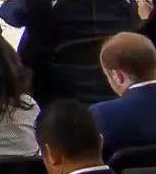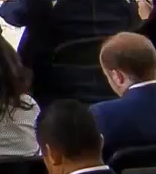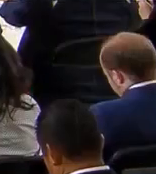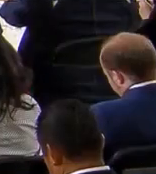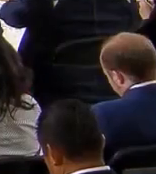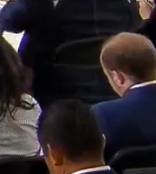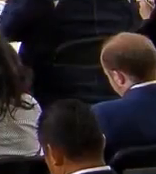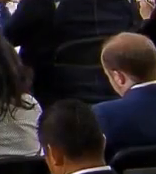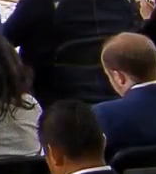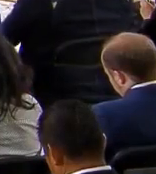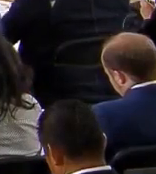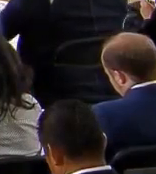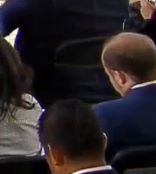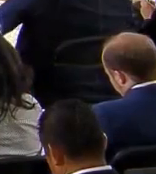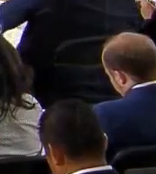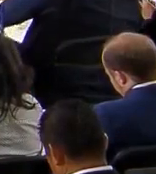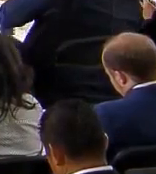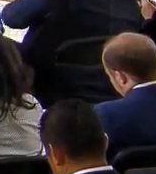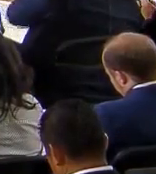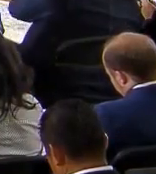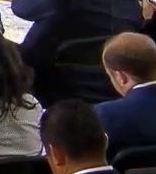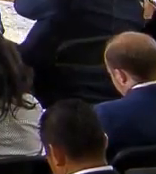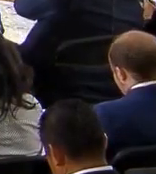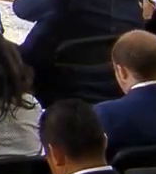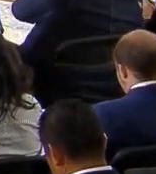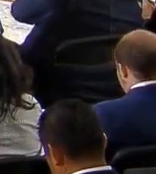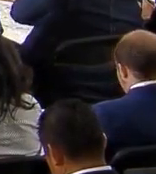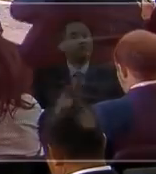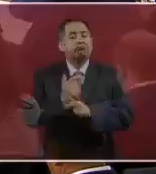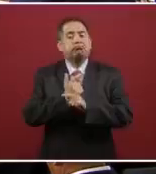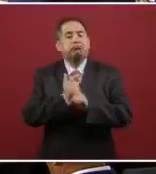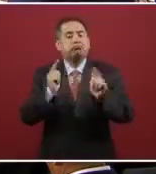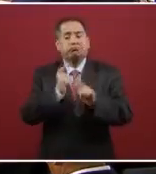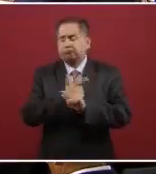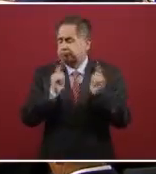Y libertad completa, absoluta.